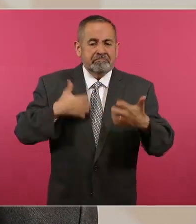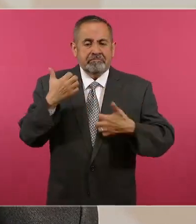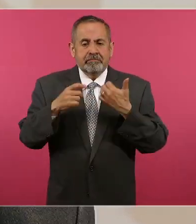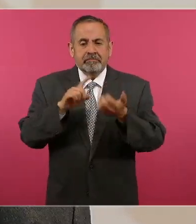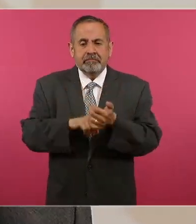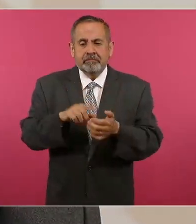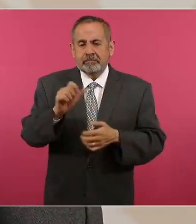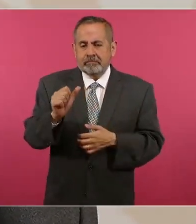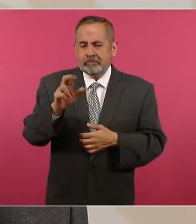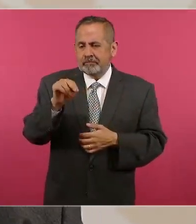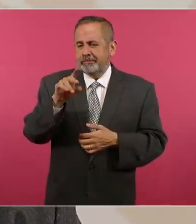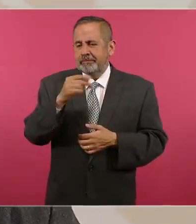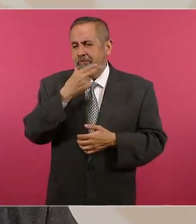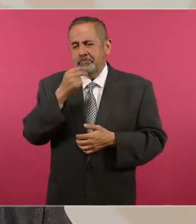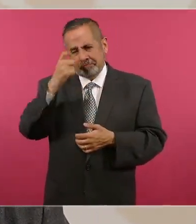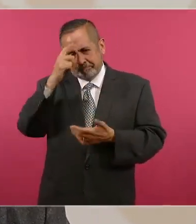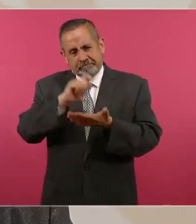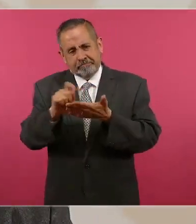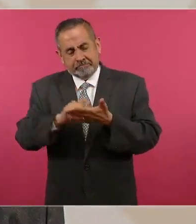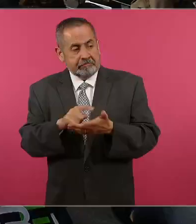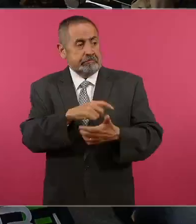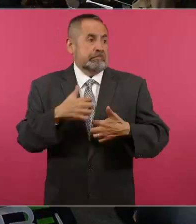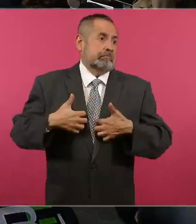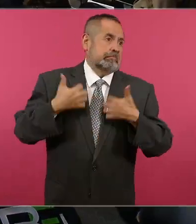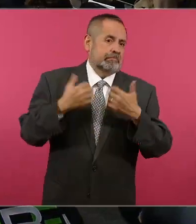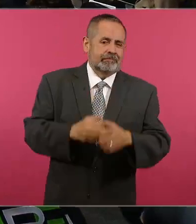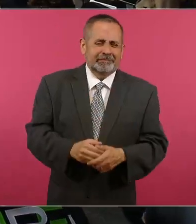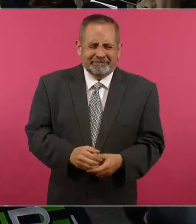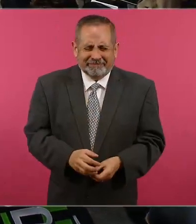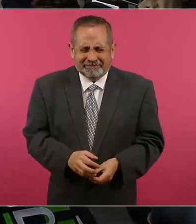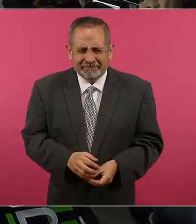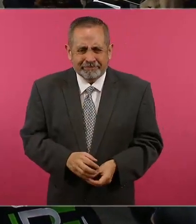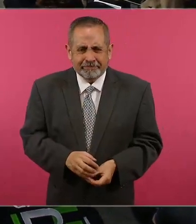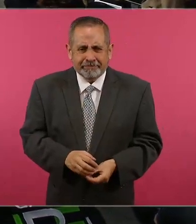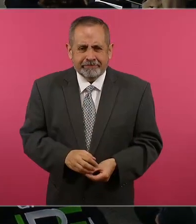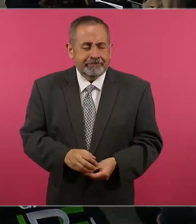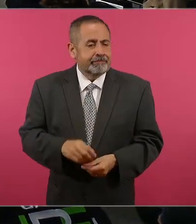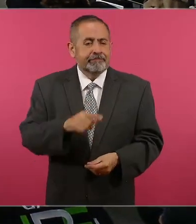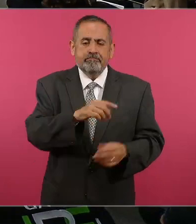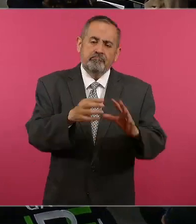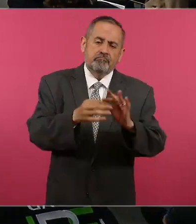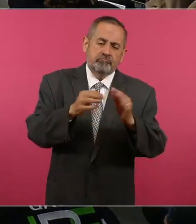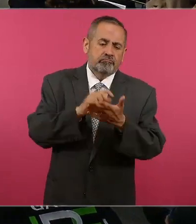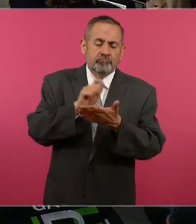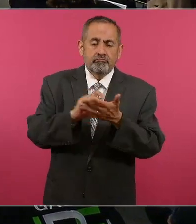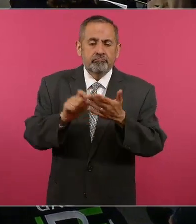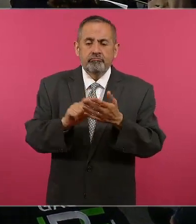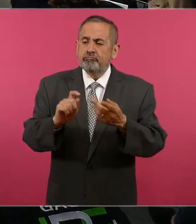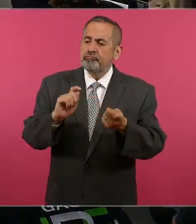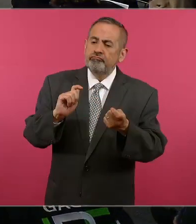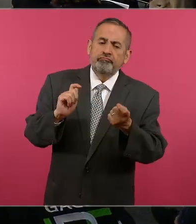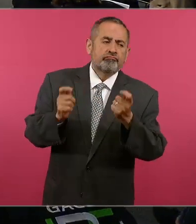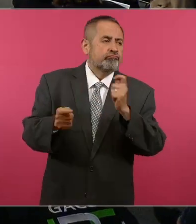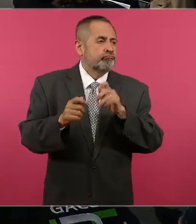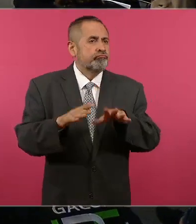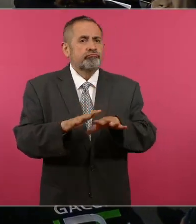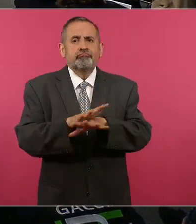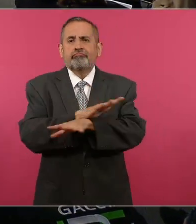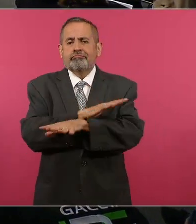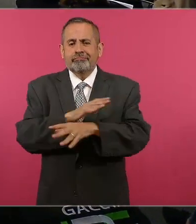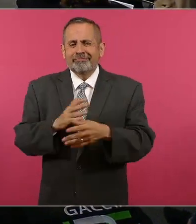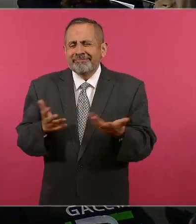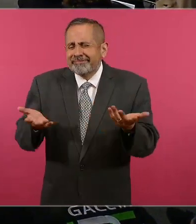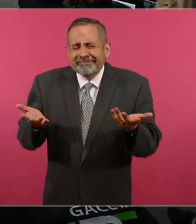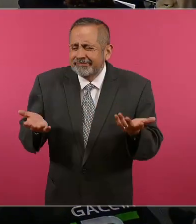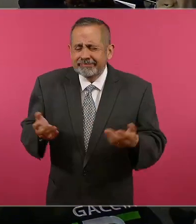Armando Bartra. Exacto. Y que habla de la transformación.